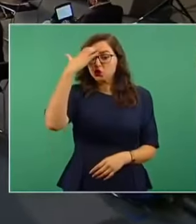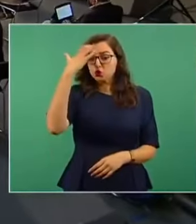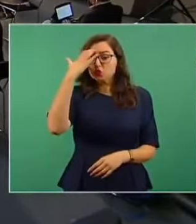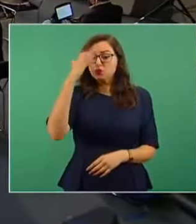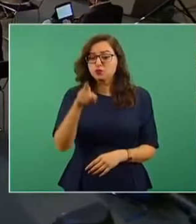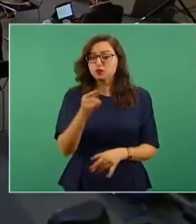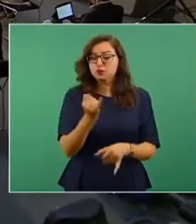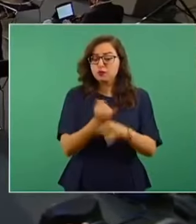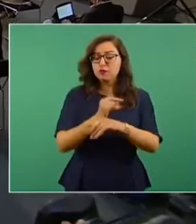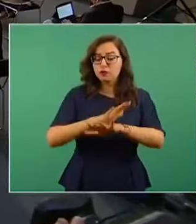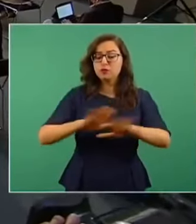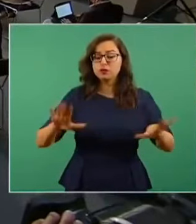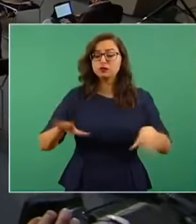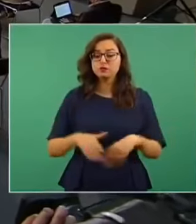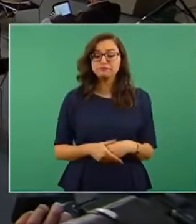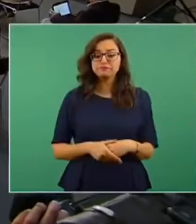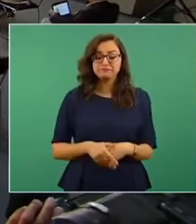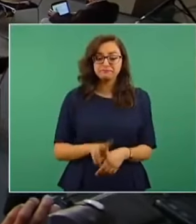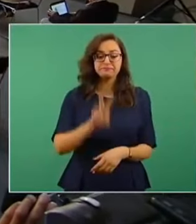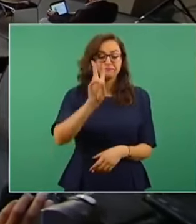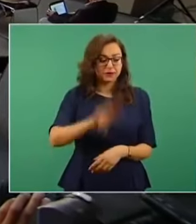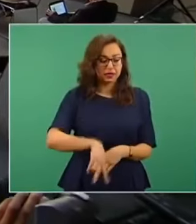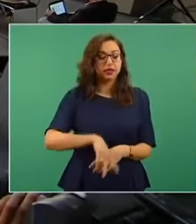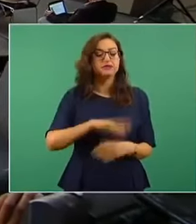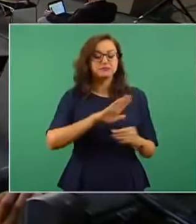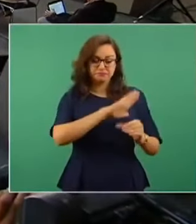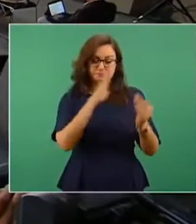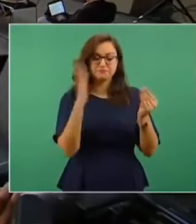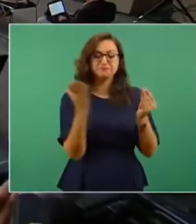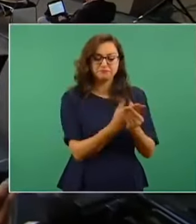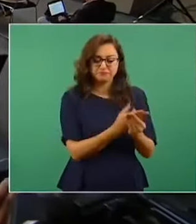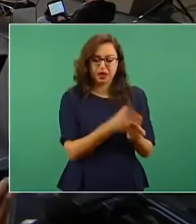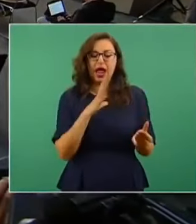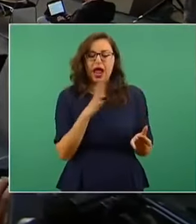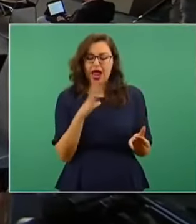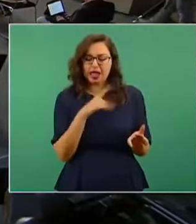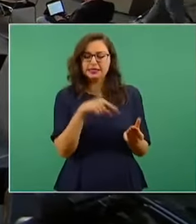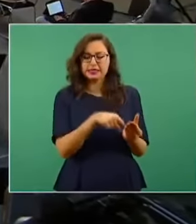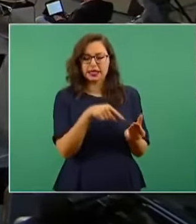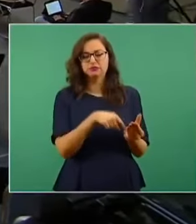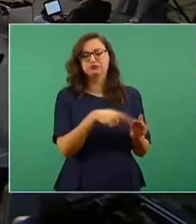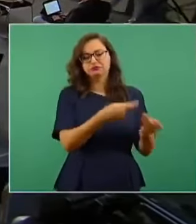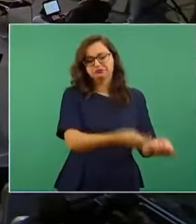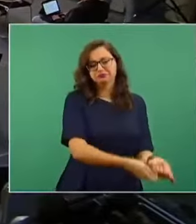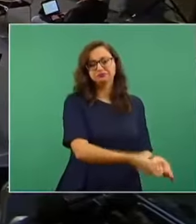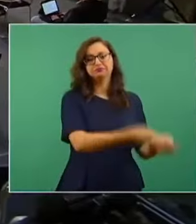y puede ser que sea